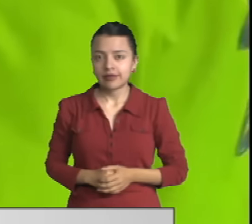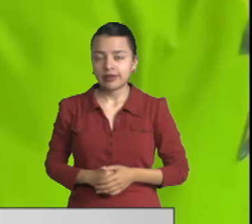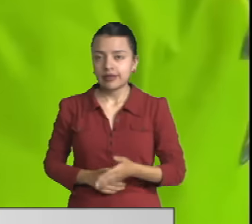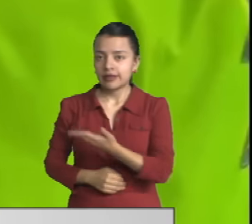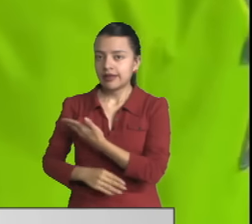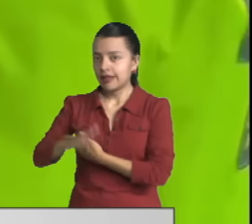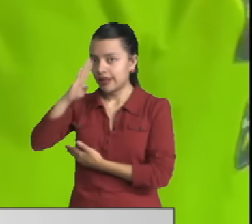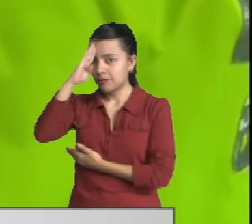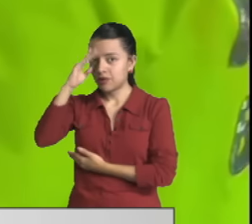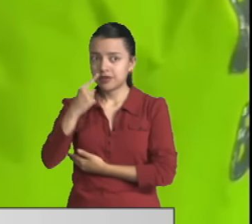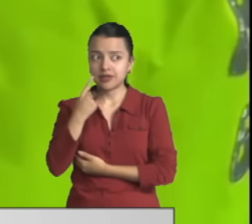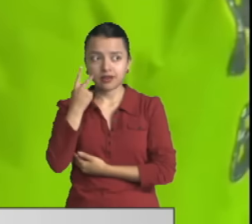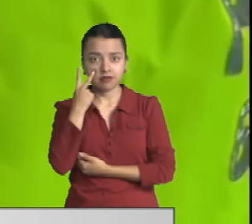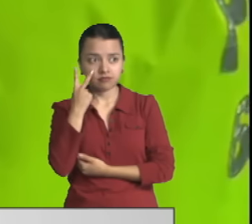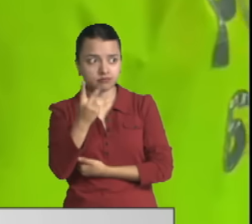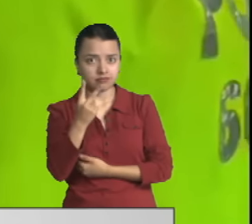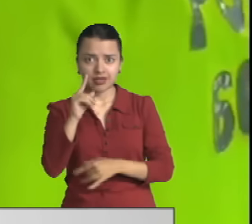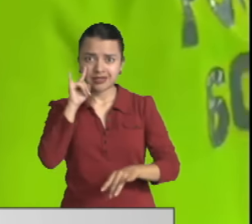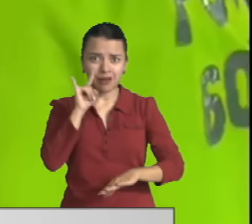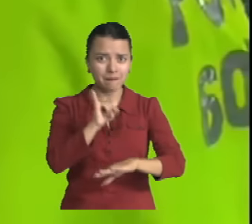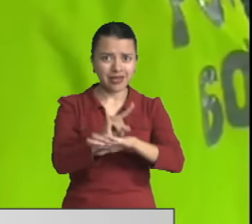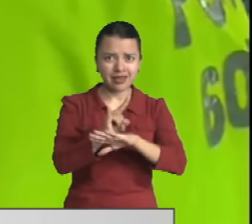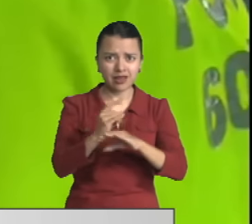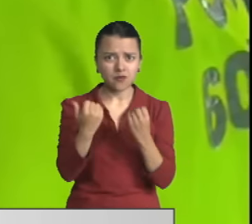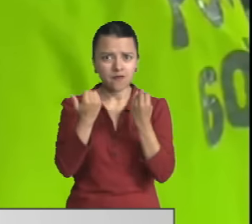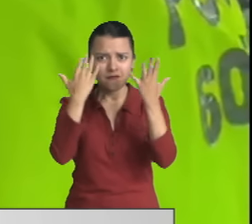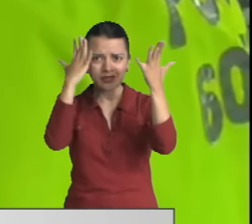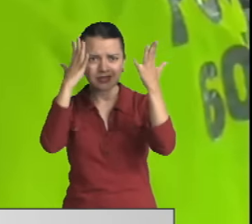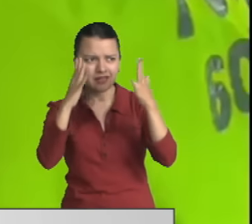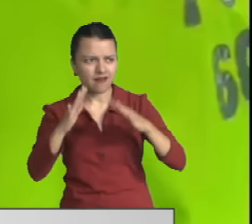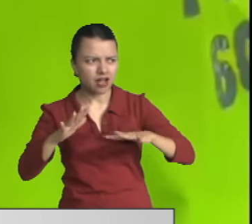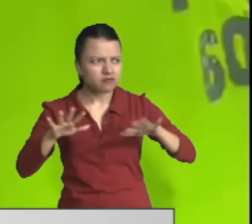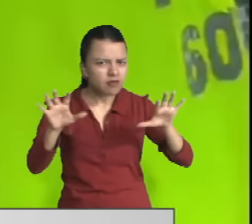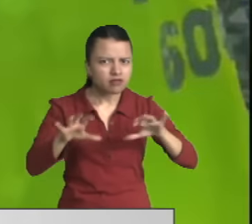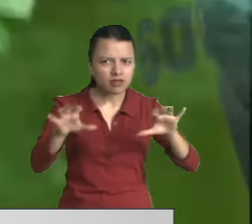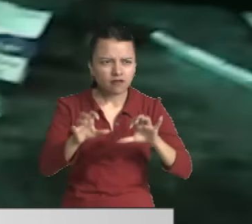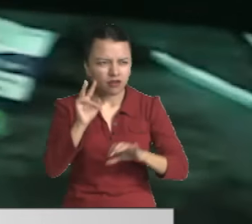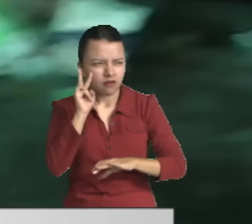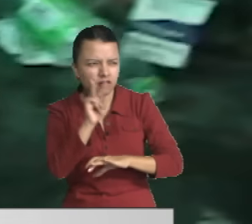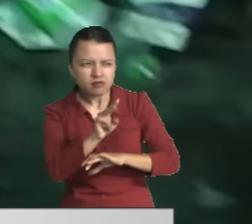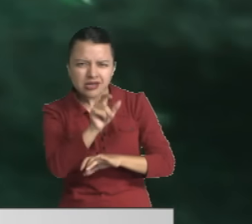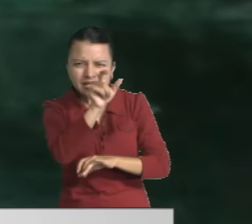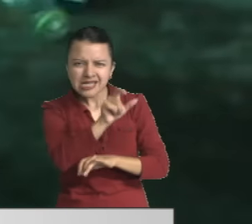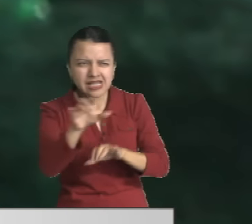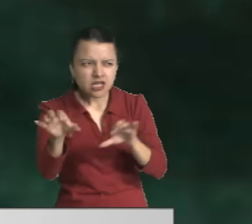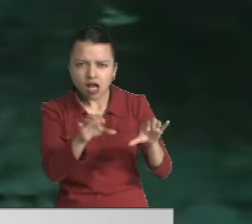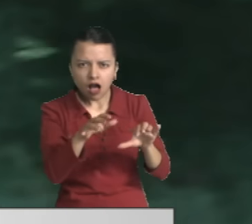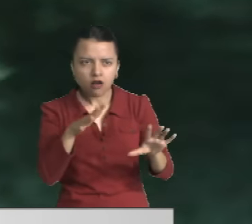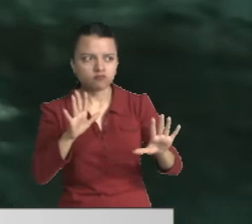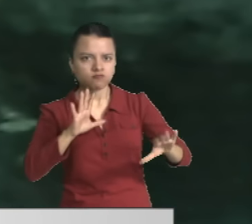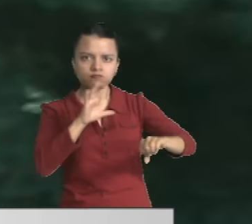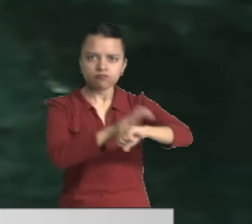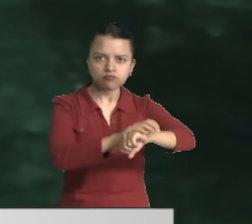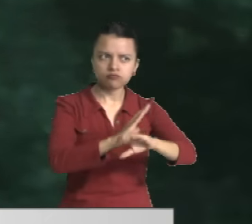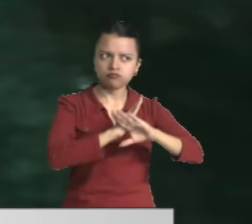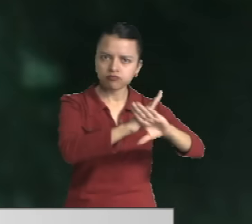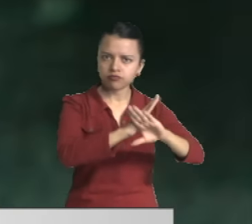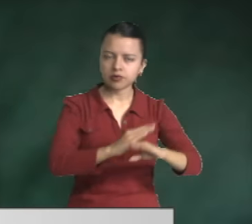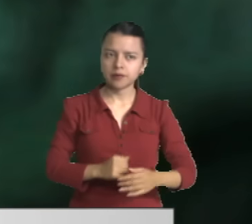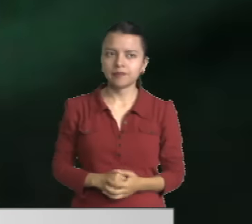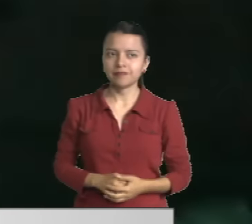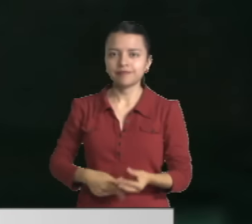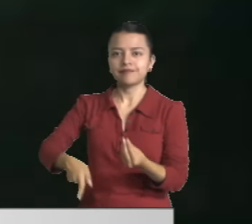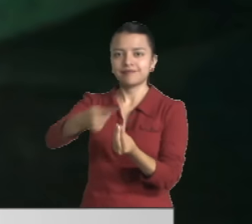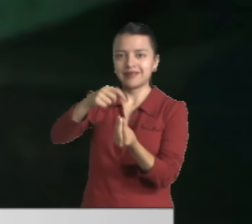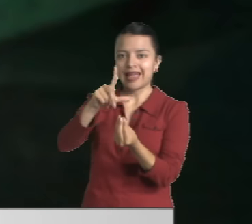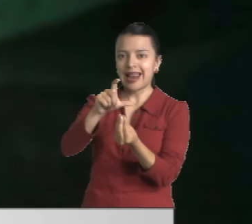seguridad del Festival Petronio Álvarez con la desarticulación de Los Gambinos, un grupo de delincuencia común organizada dedicado a la comercialización de